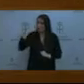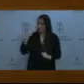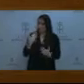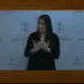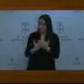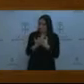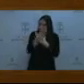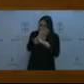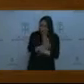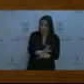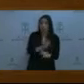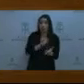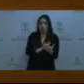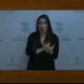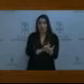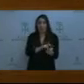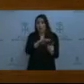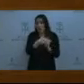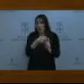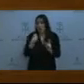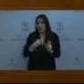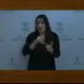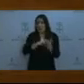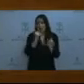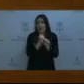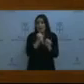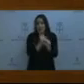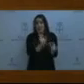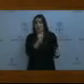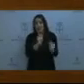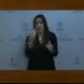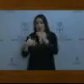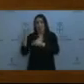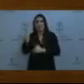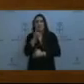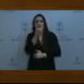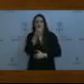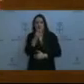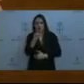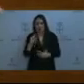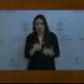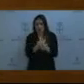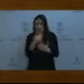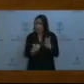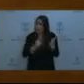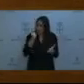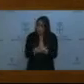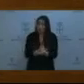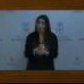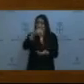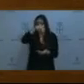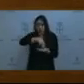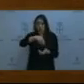debatíamos esta situación de los planes de empleo en la primavera del 2016. Y una vez más, pues nos vemos obligados a